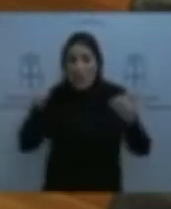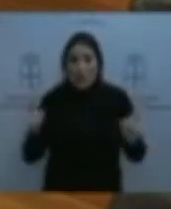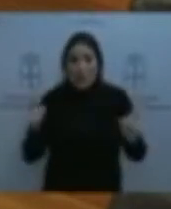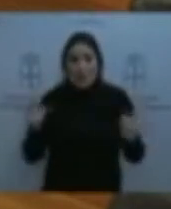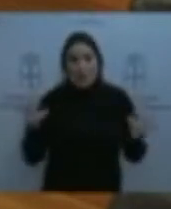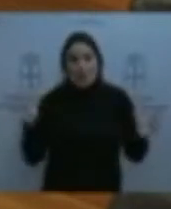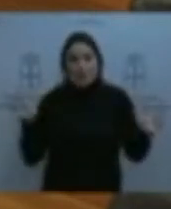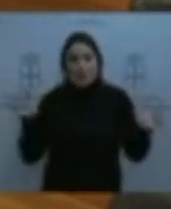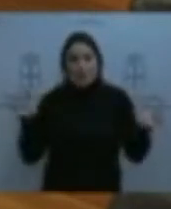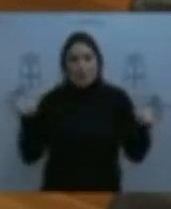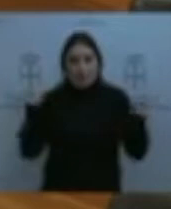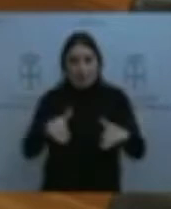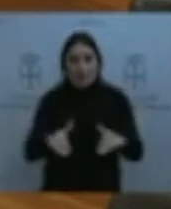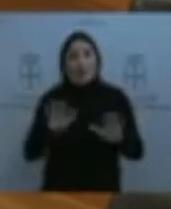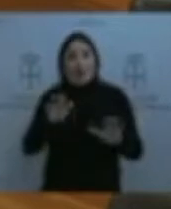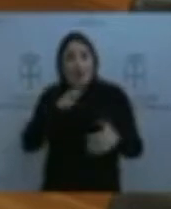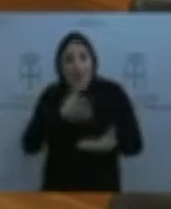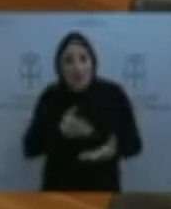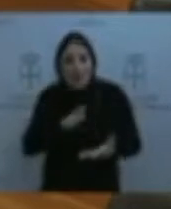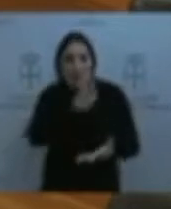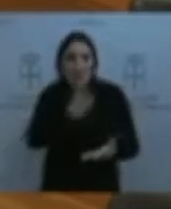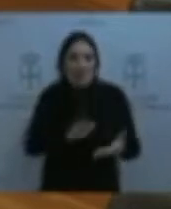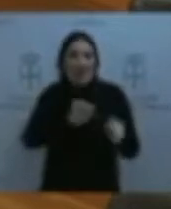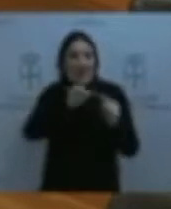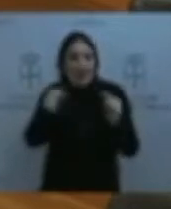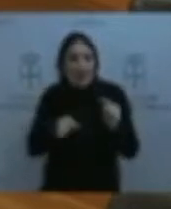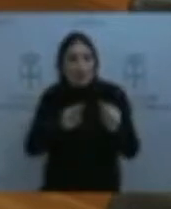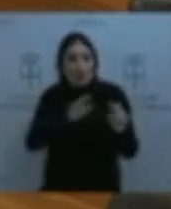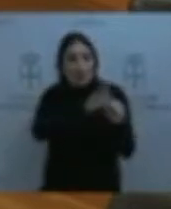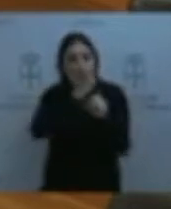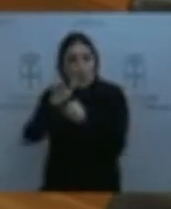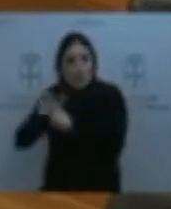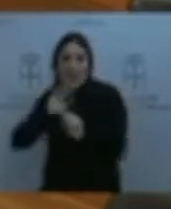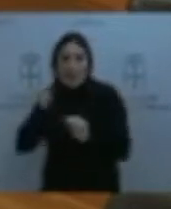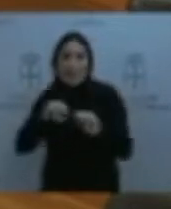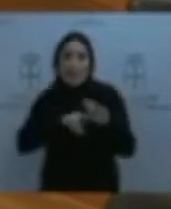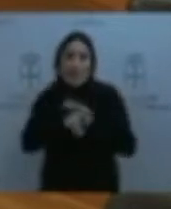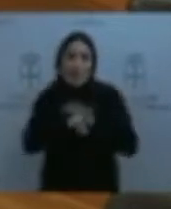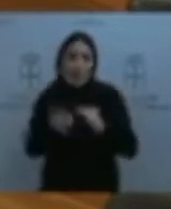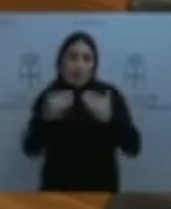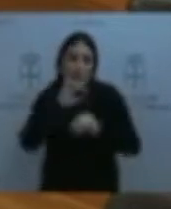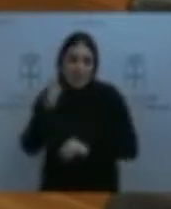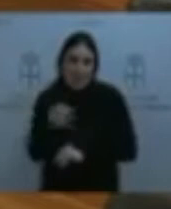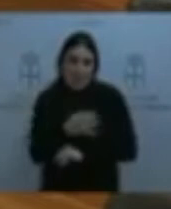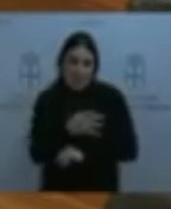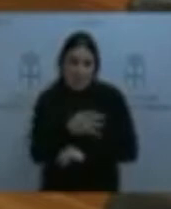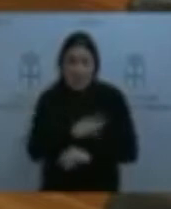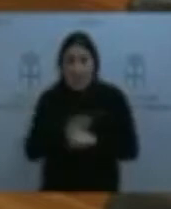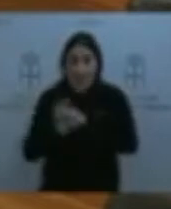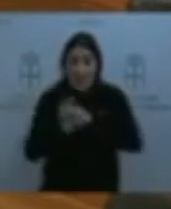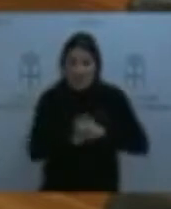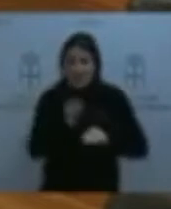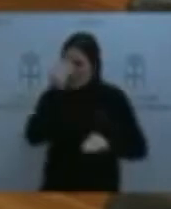si bien a la fecha ha sido capaz de cubrir su déficit a través de los recursos provenientes de endeudamiento. Por otra parte, y esto